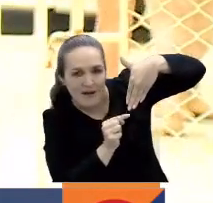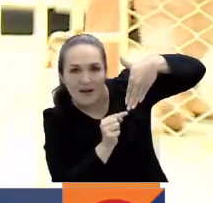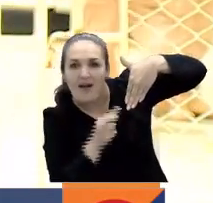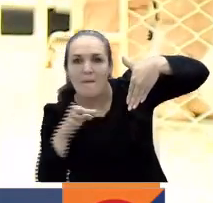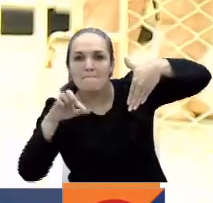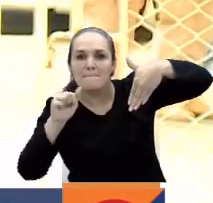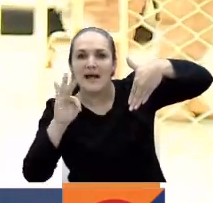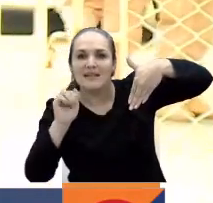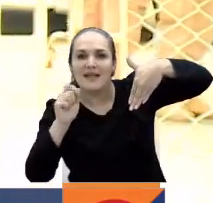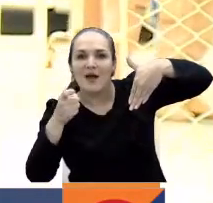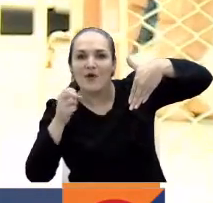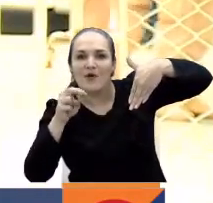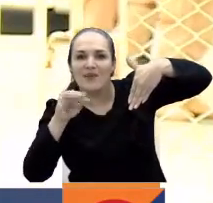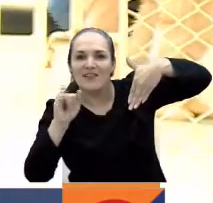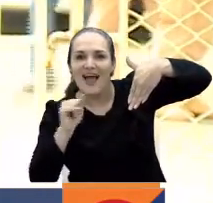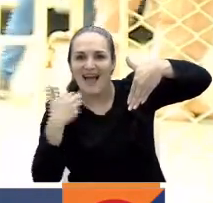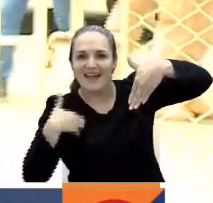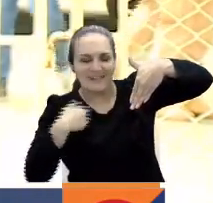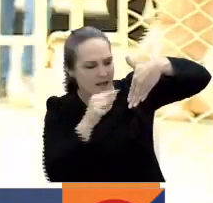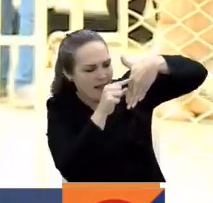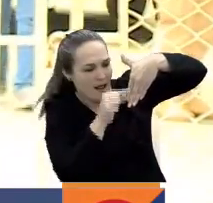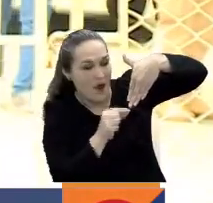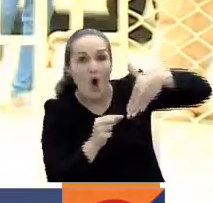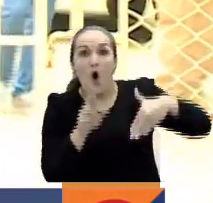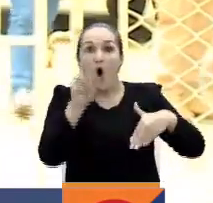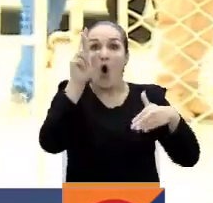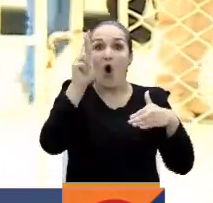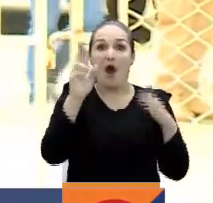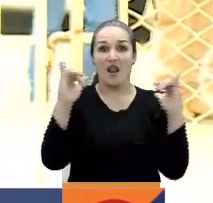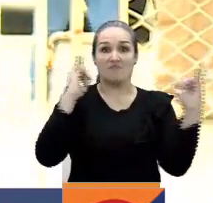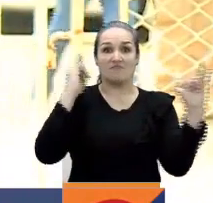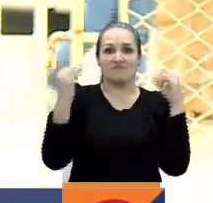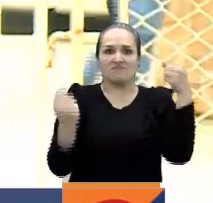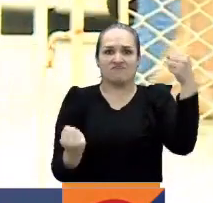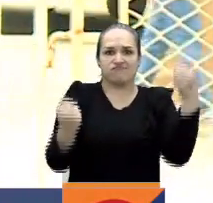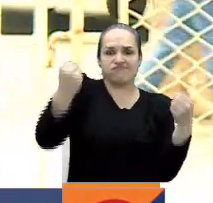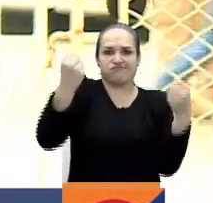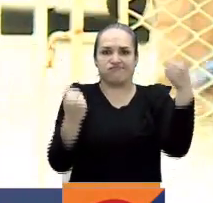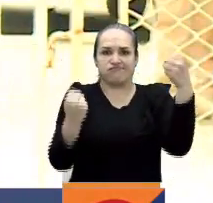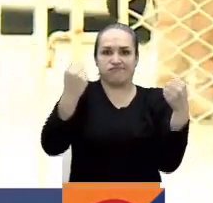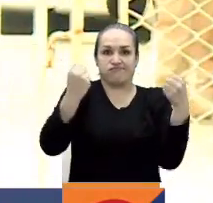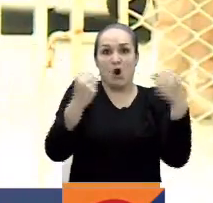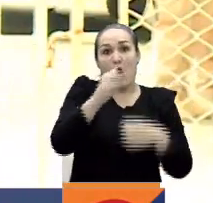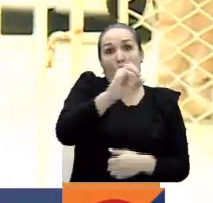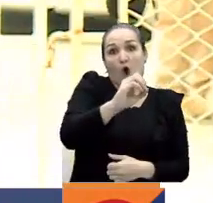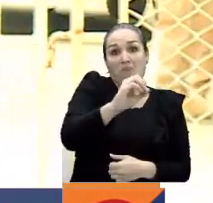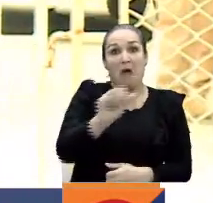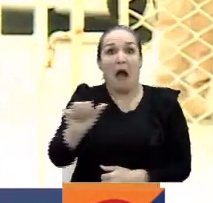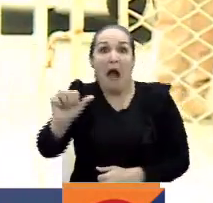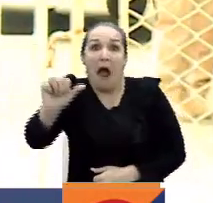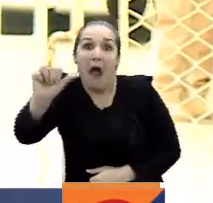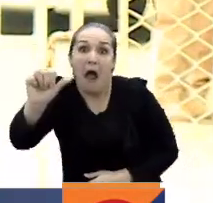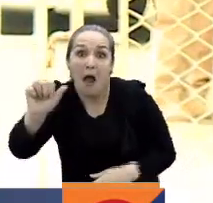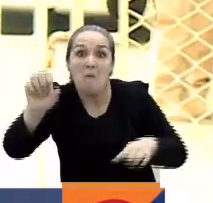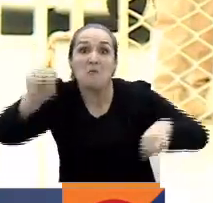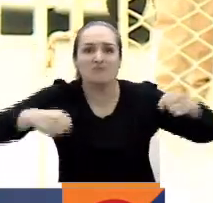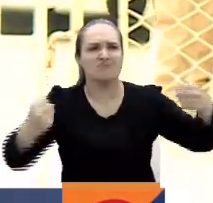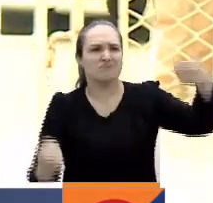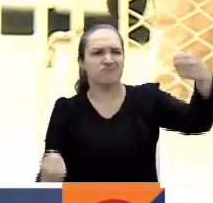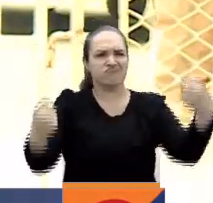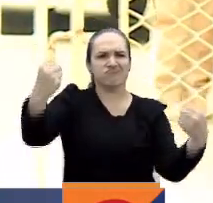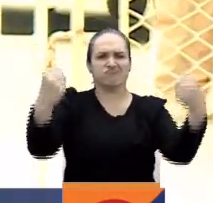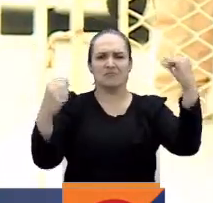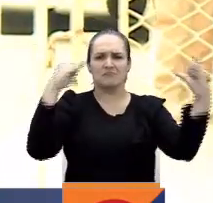camionero, modificando las normas, una camionera, ¿por qué no?, pueda llegar hasta allá,